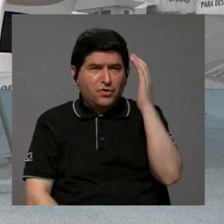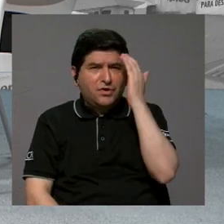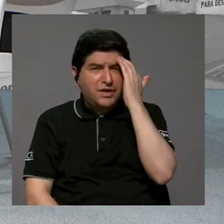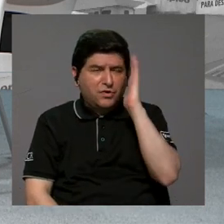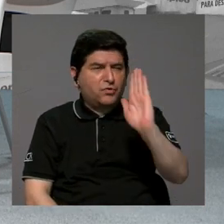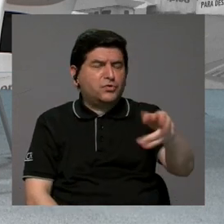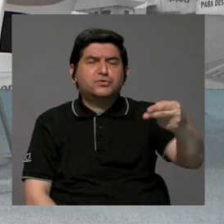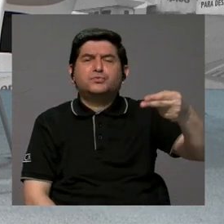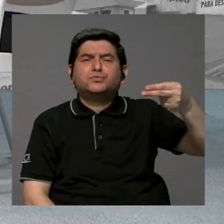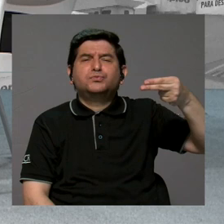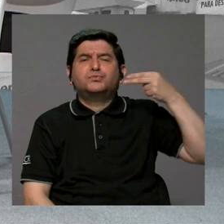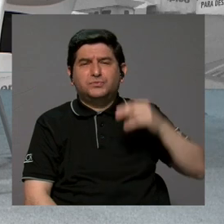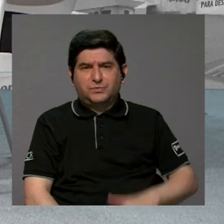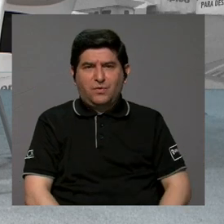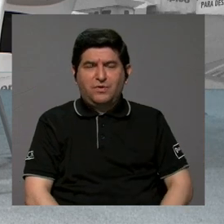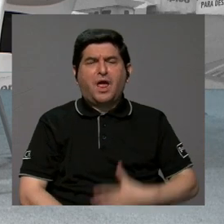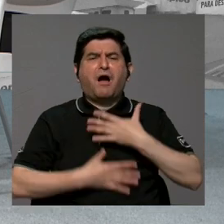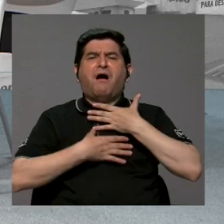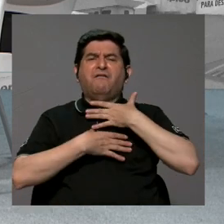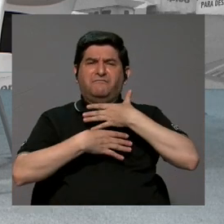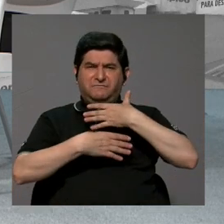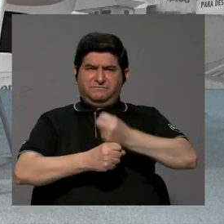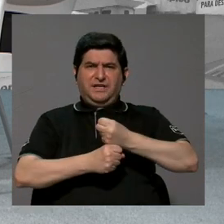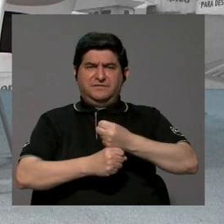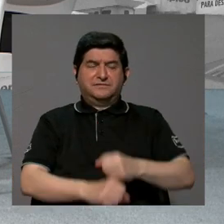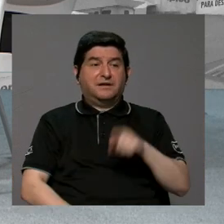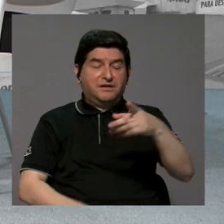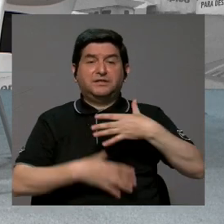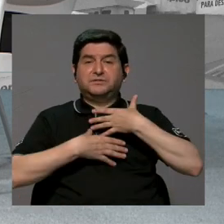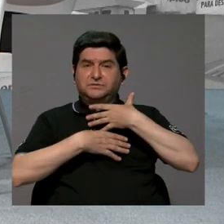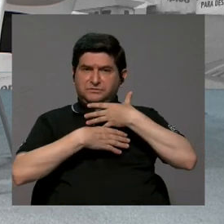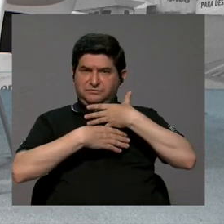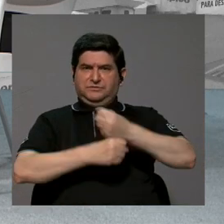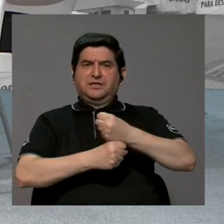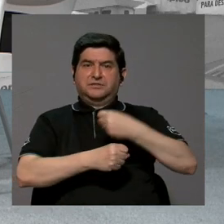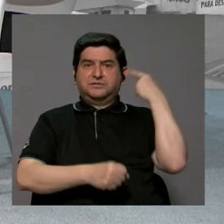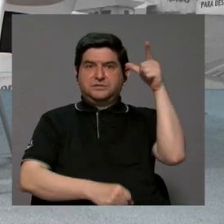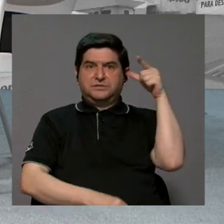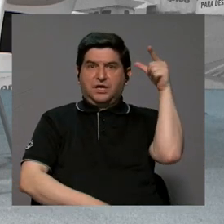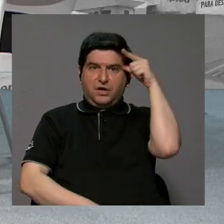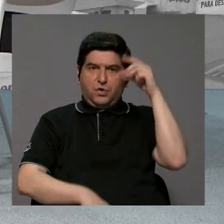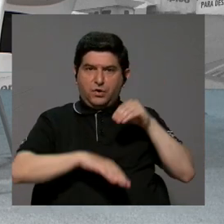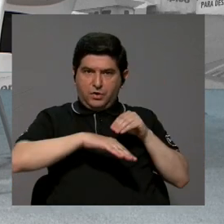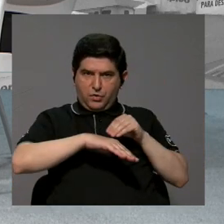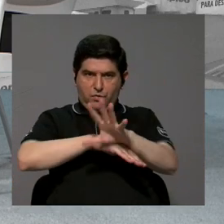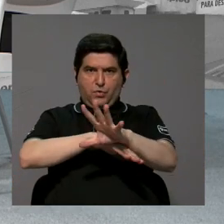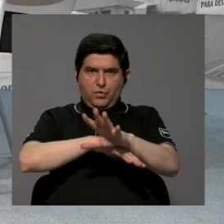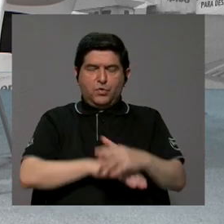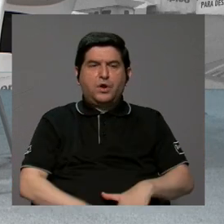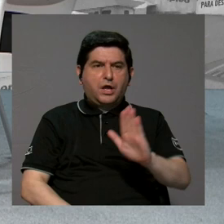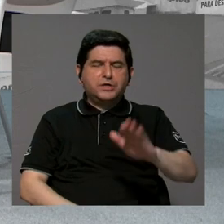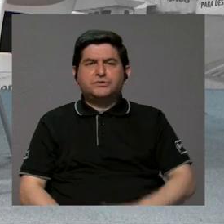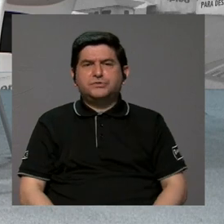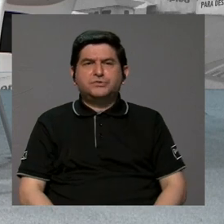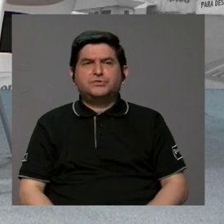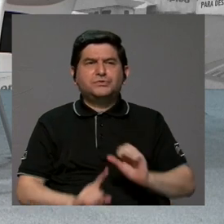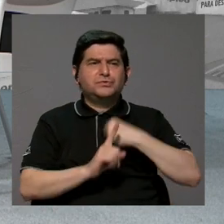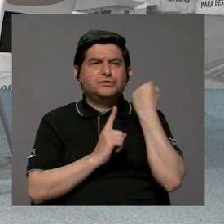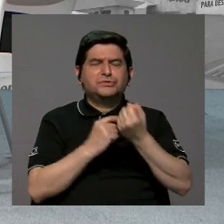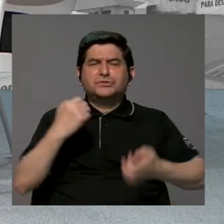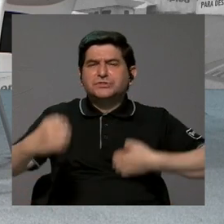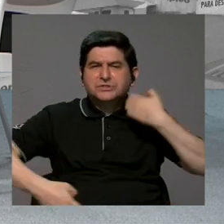que conoce su historia, que hay confianza, y esa confianza obviamente repercute en su